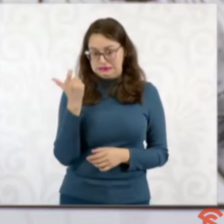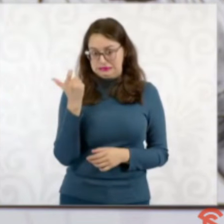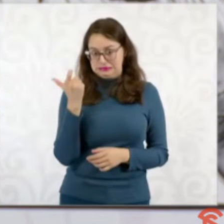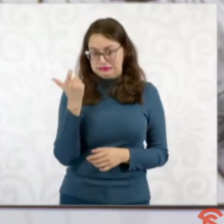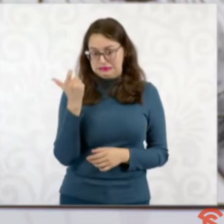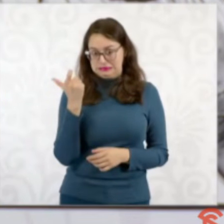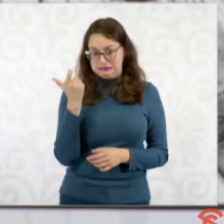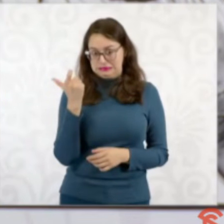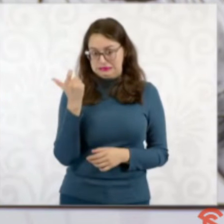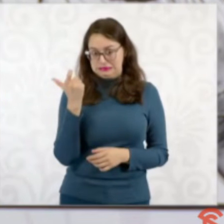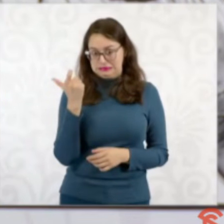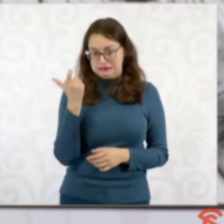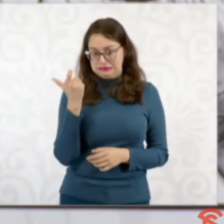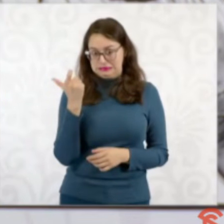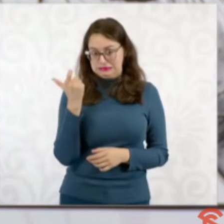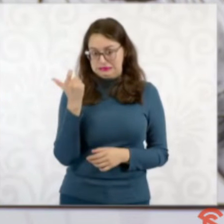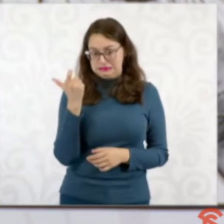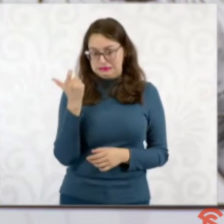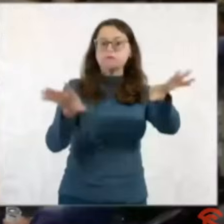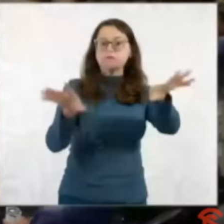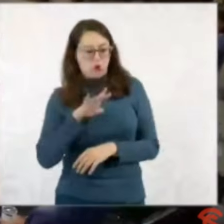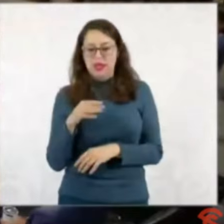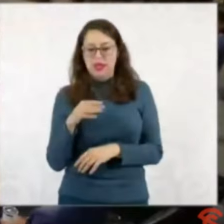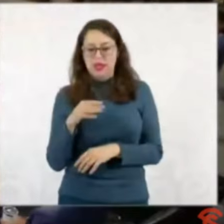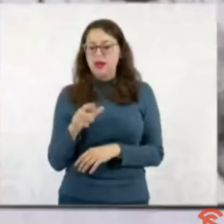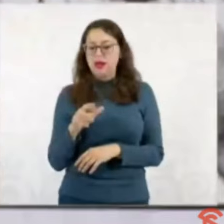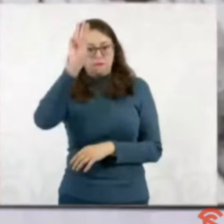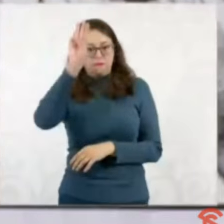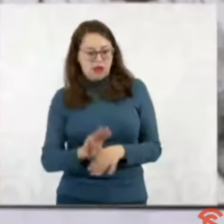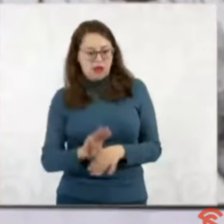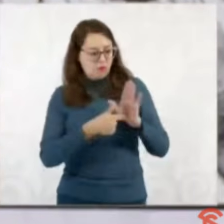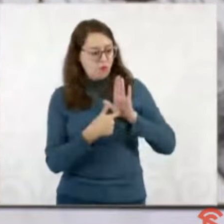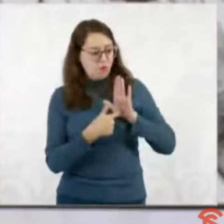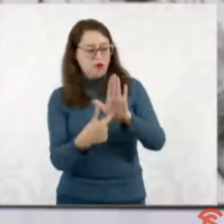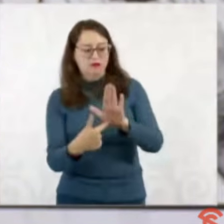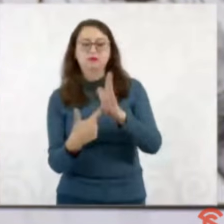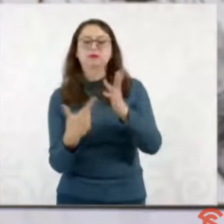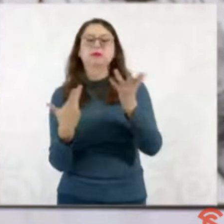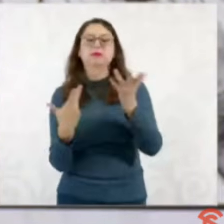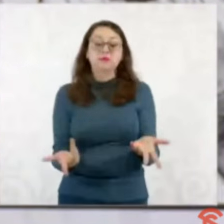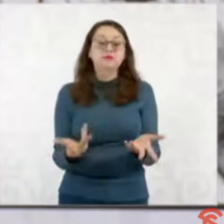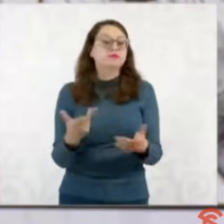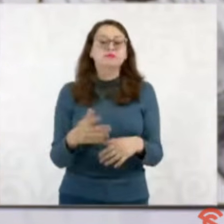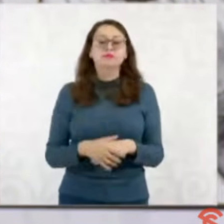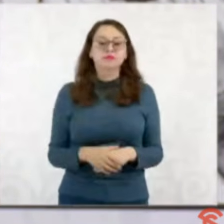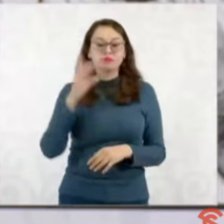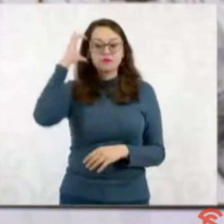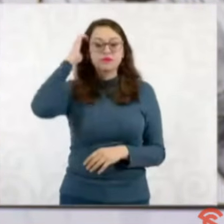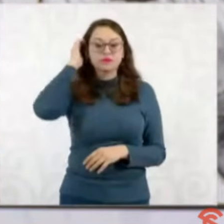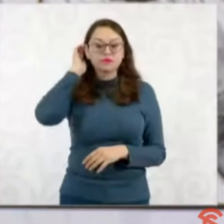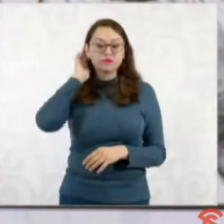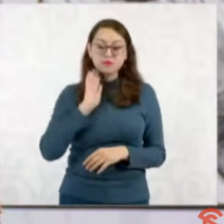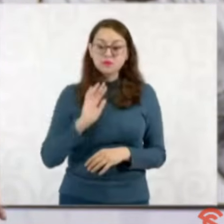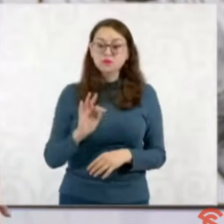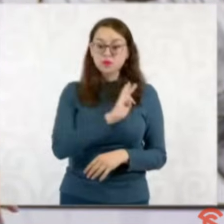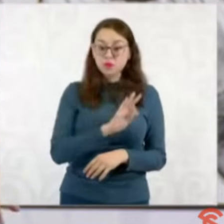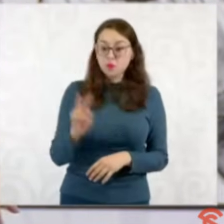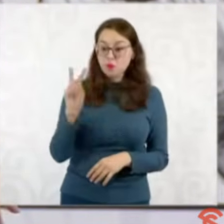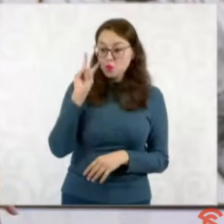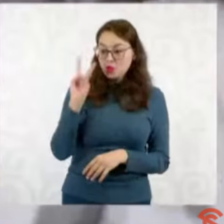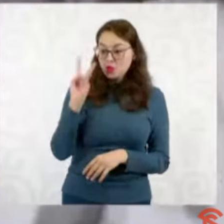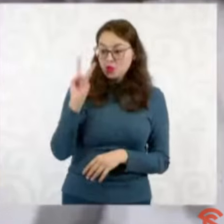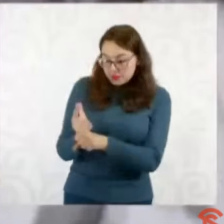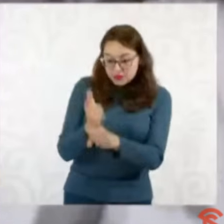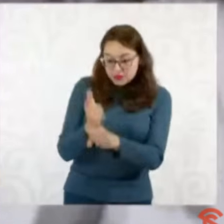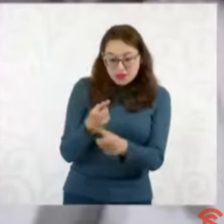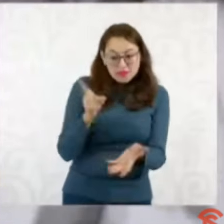en Derecho de Réplica los miércoles y varias veces lo hemos mostrado aquí. Es muy fácil identificar la cantidad de dinero que